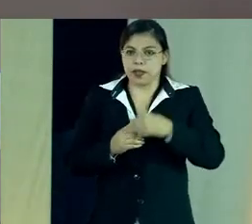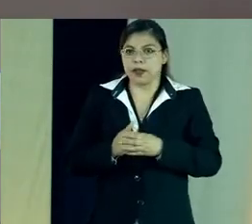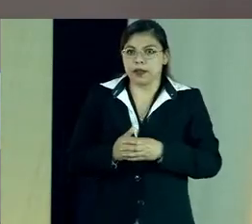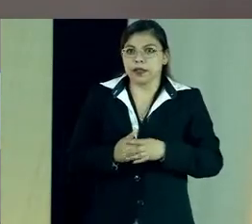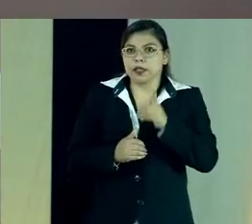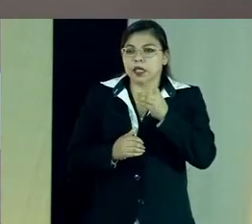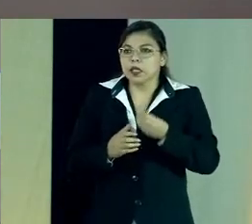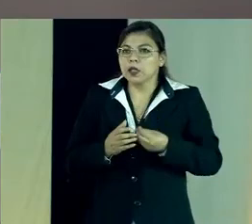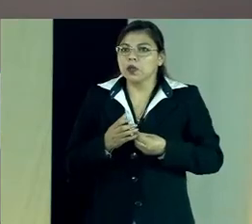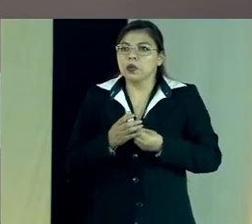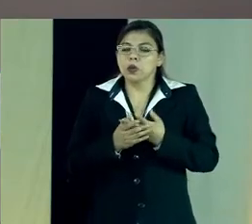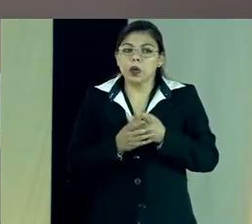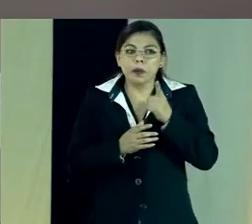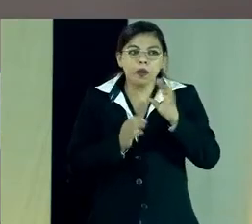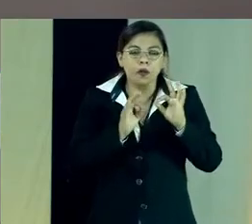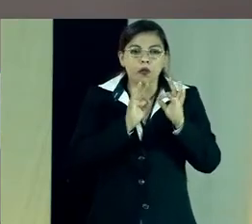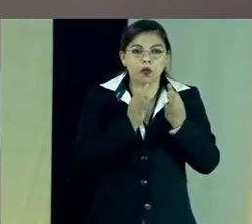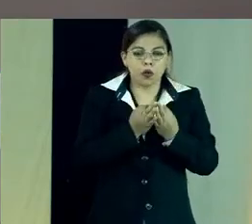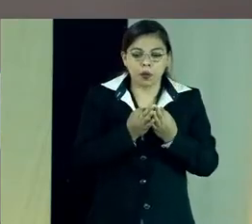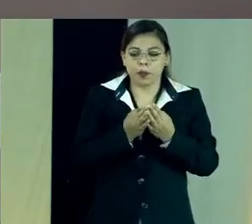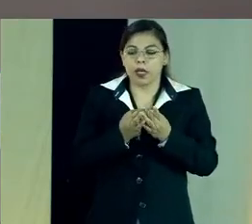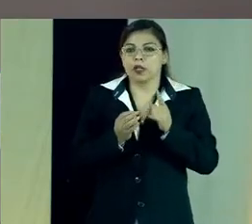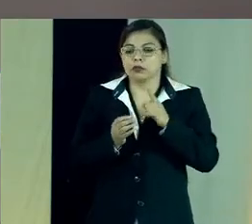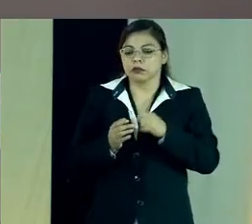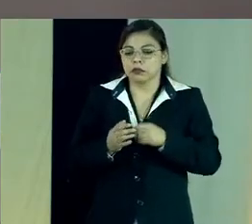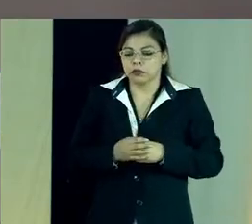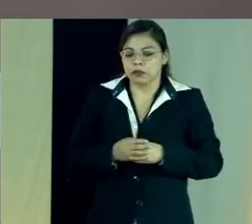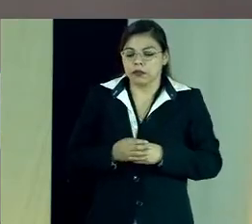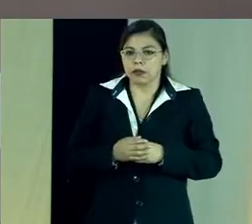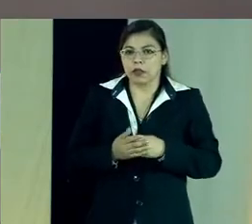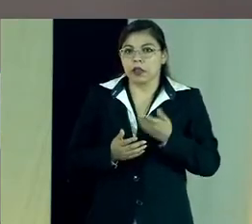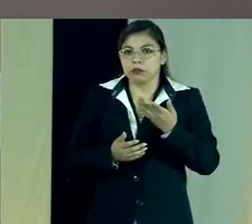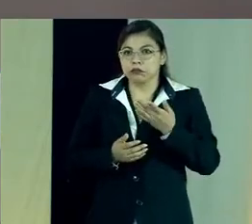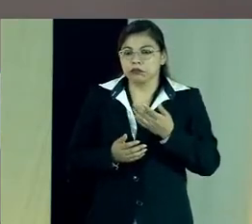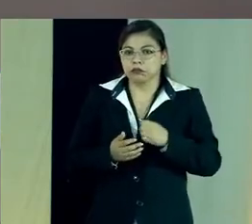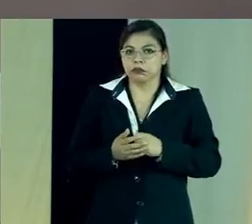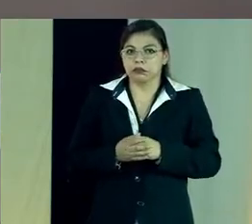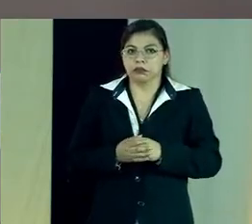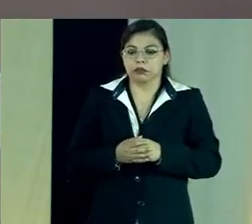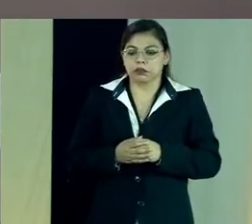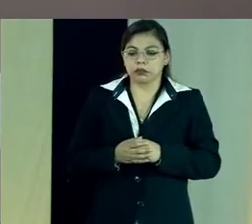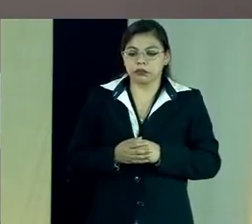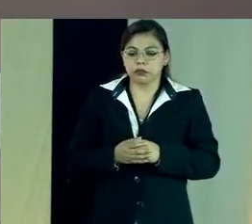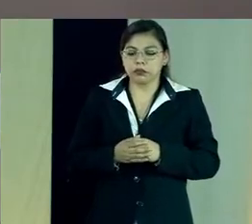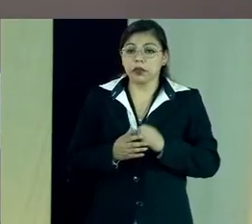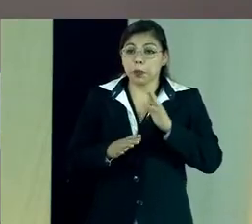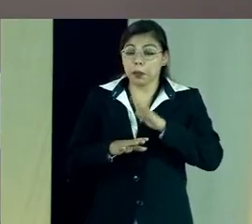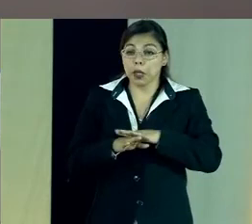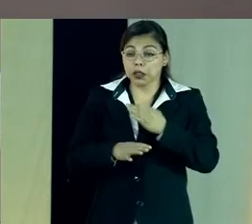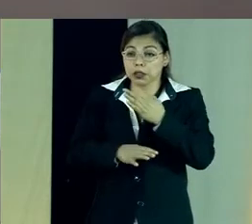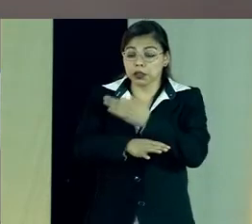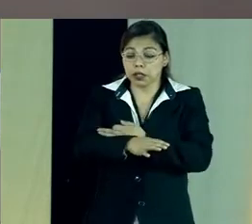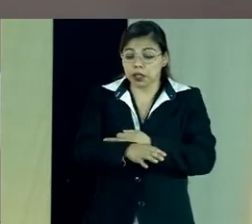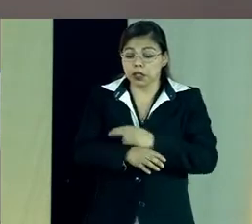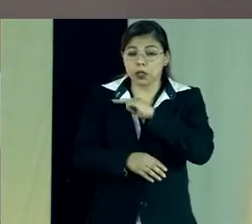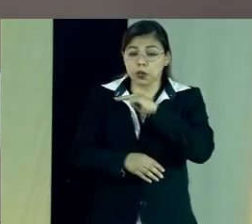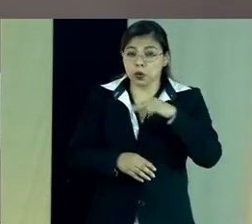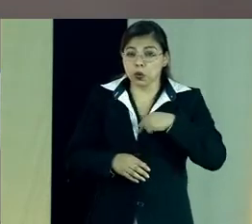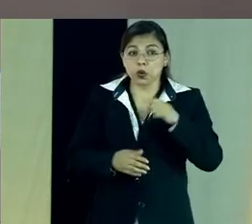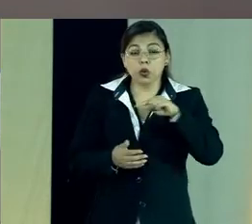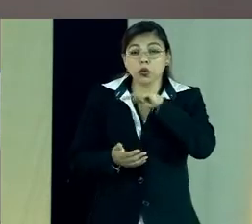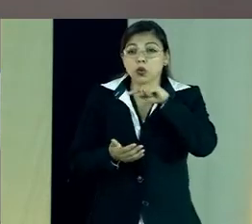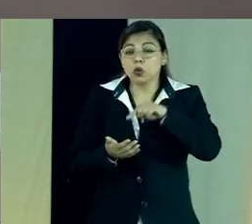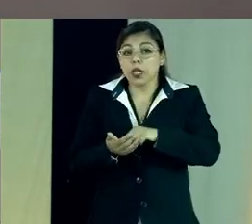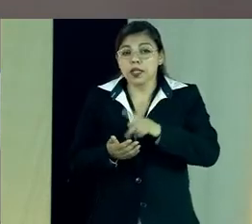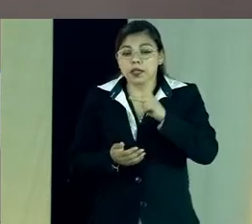una nueva enfermedad que estábamos combatiendo en juntos sida más tarde y viaje a las zonas rurales de